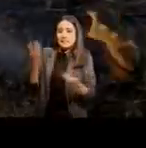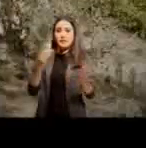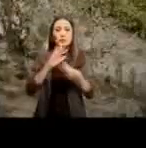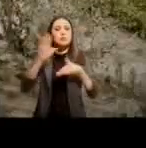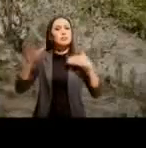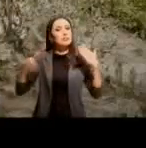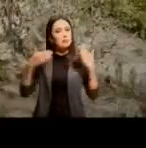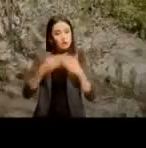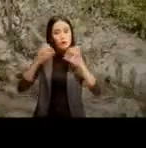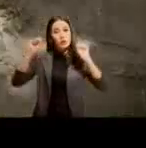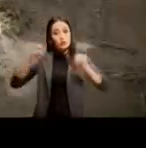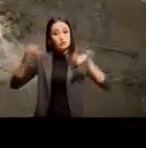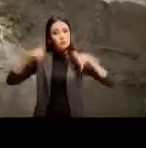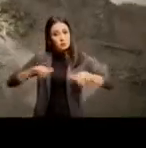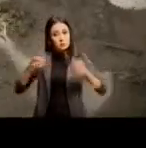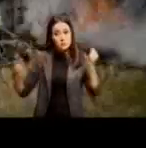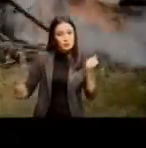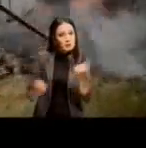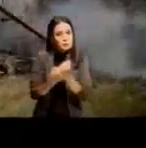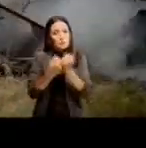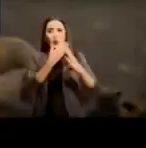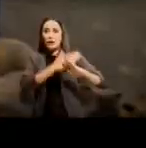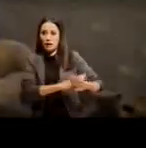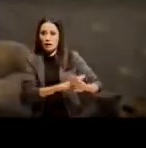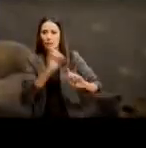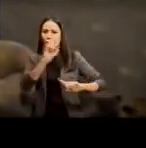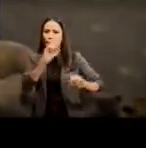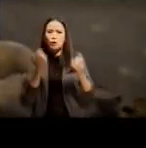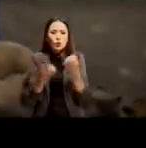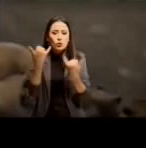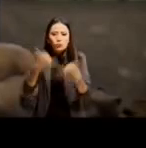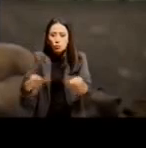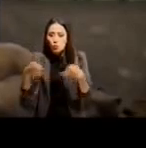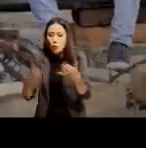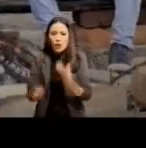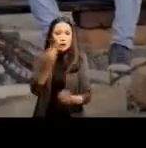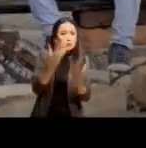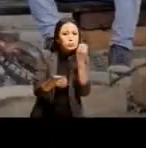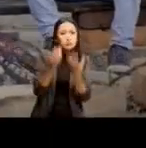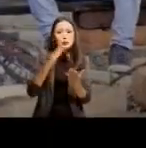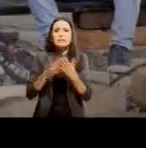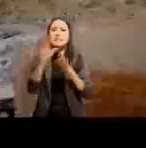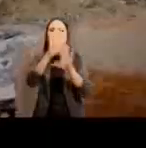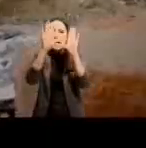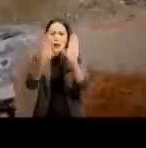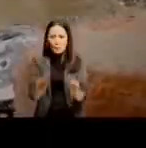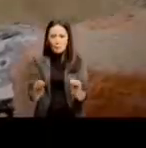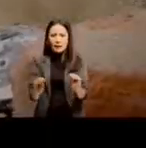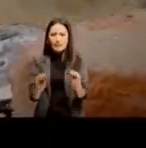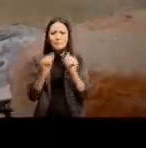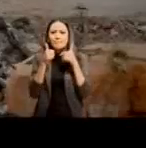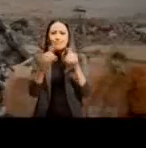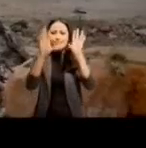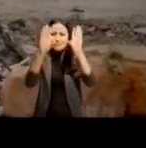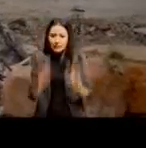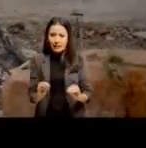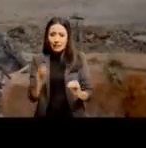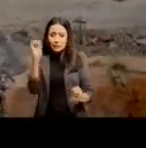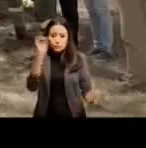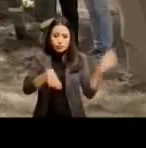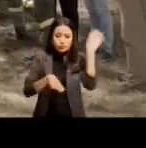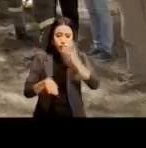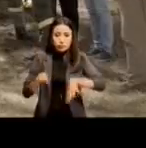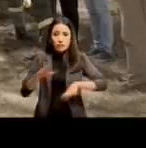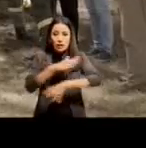y todos podemos contribuir para evitarlos. No juegues con fuego. Asegúrate de apagar bien las fogatas con tierra y